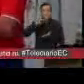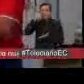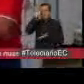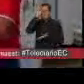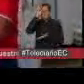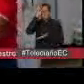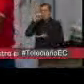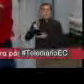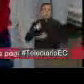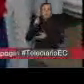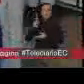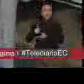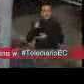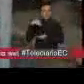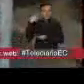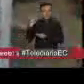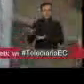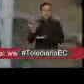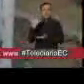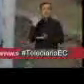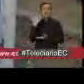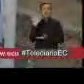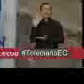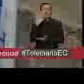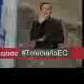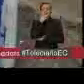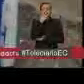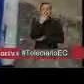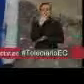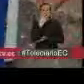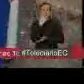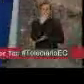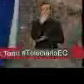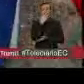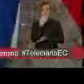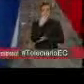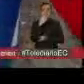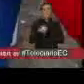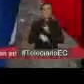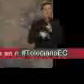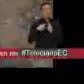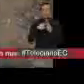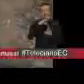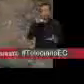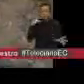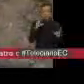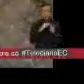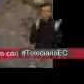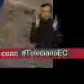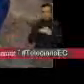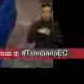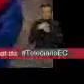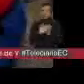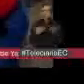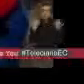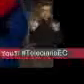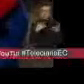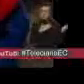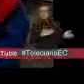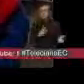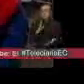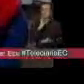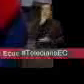de Pedernales recibió 15 tanques de oxígeno y sus kits gratuitos. Estos reguladores ya vienen listos para